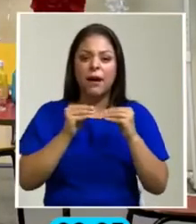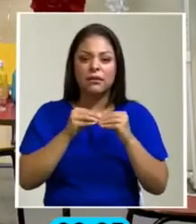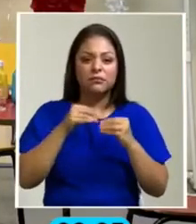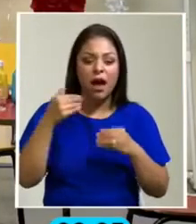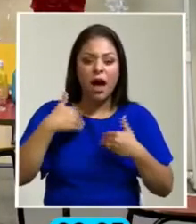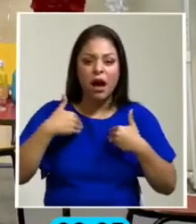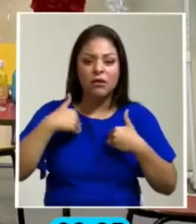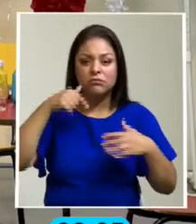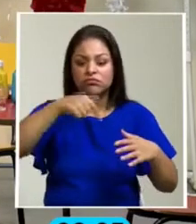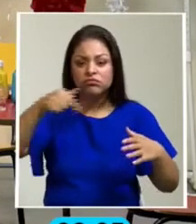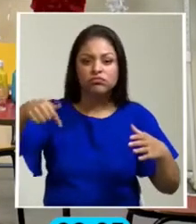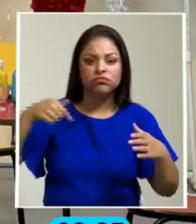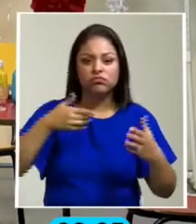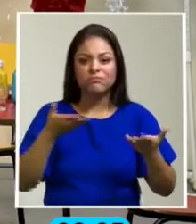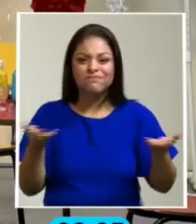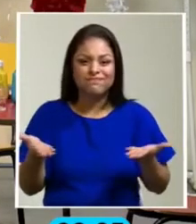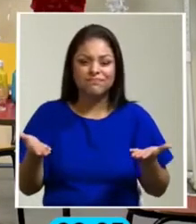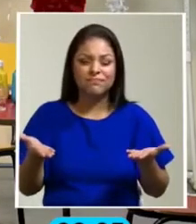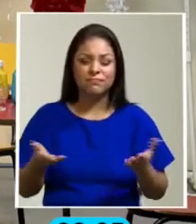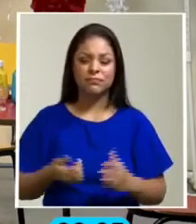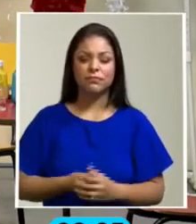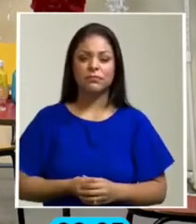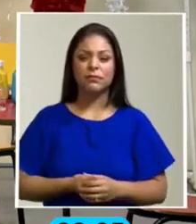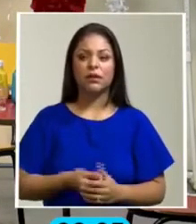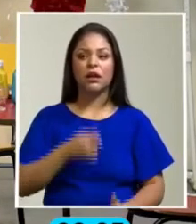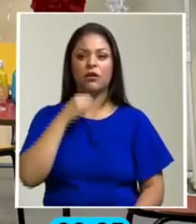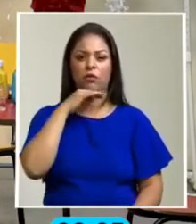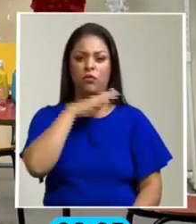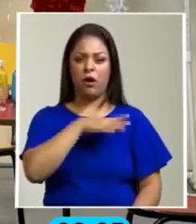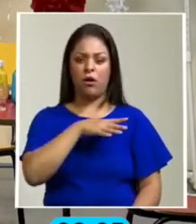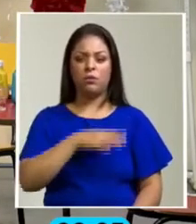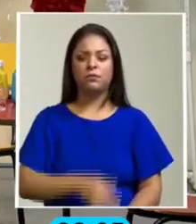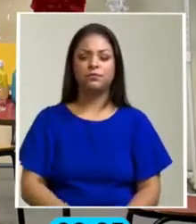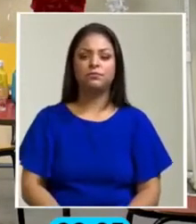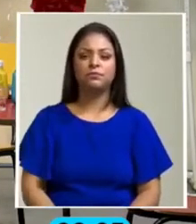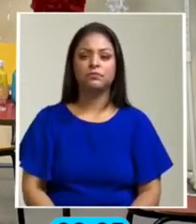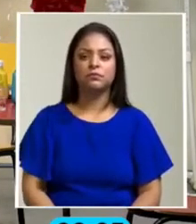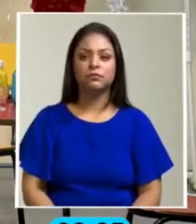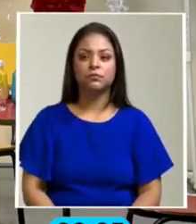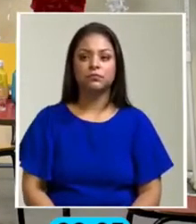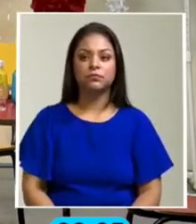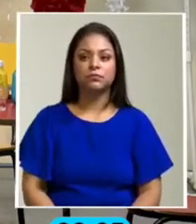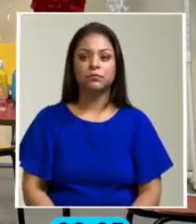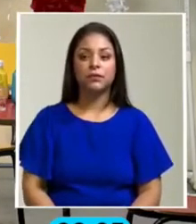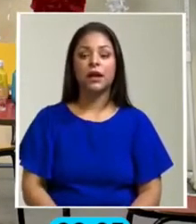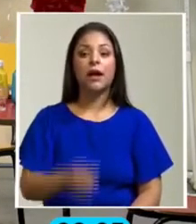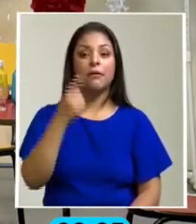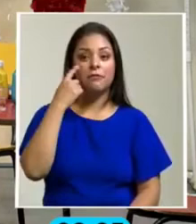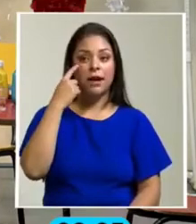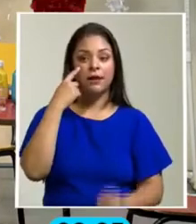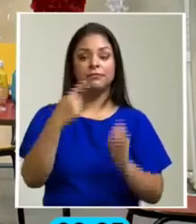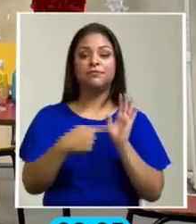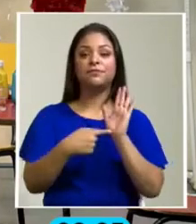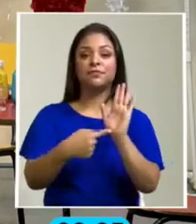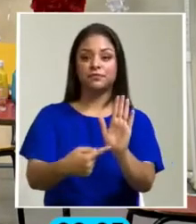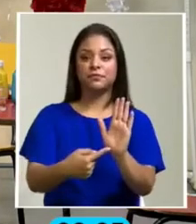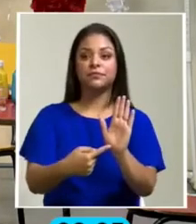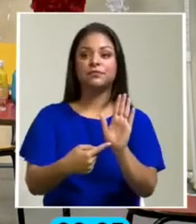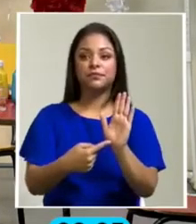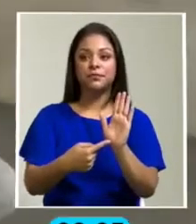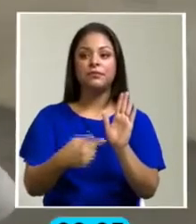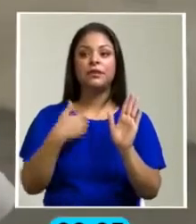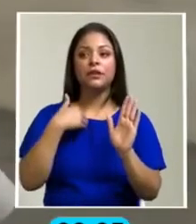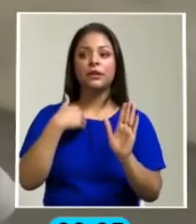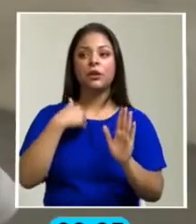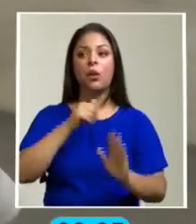Qué extraño. Vamos a ver. Dice, aquí, vean lo que trae. Otros